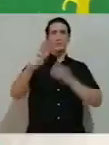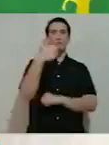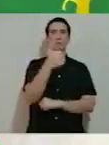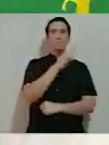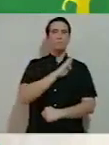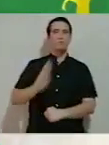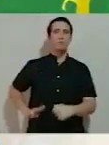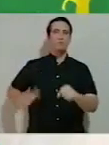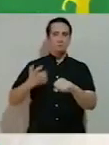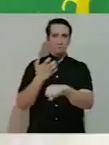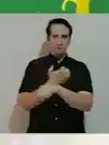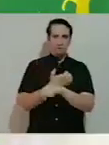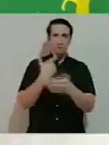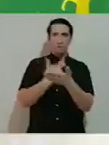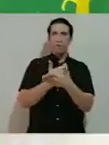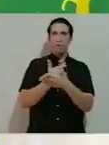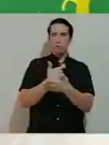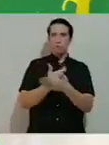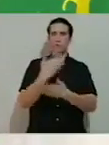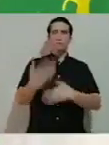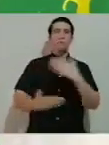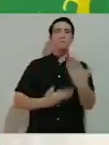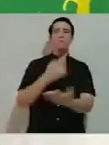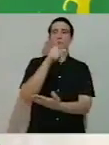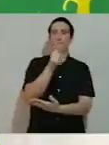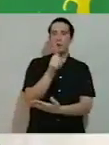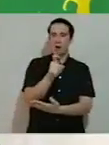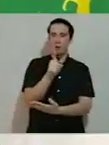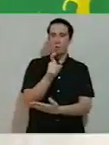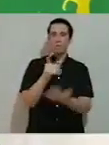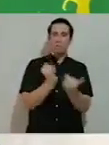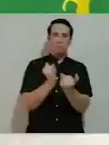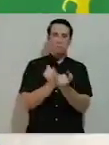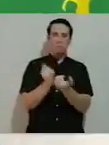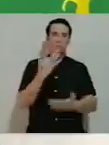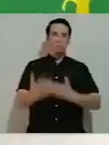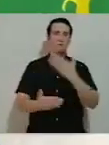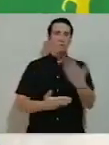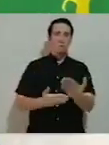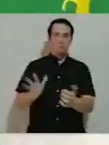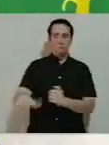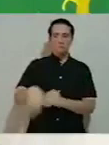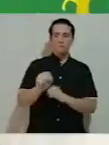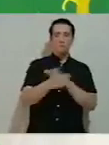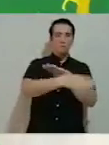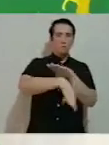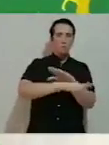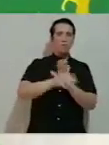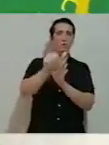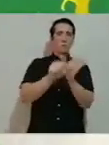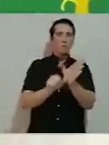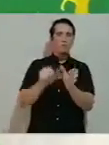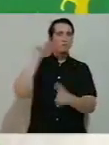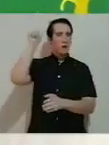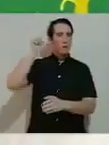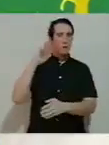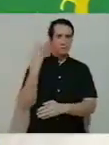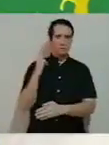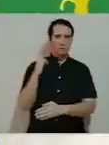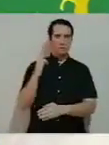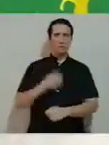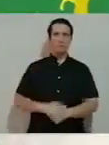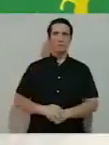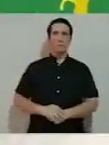los 106 municipios del estado el costo del servicio de agua potable y el servicio de recolección de basura durante los meses de abril y